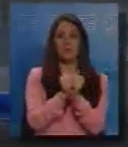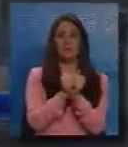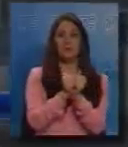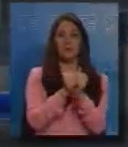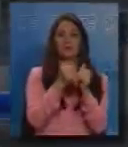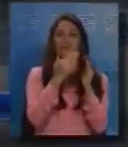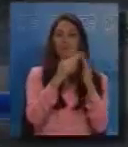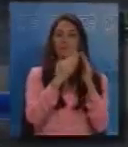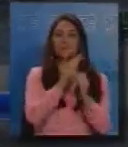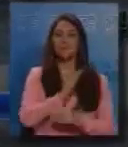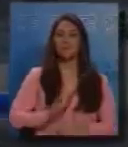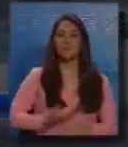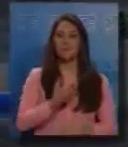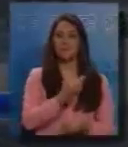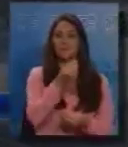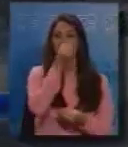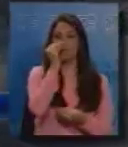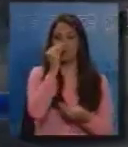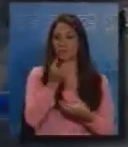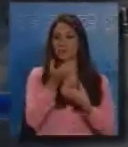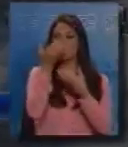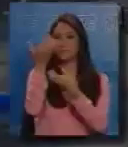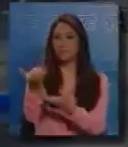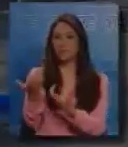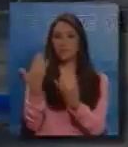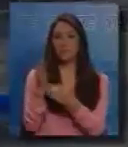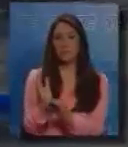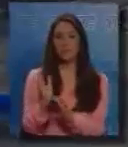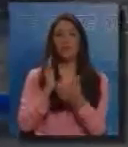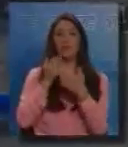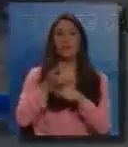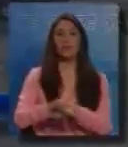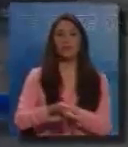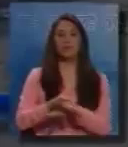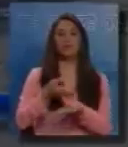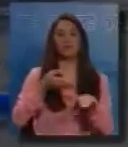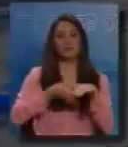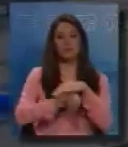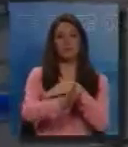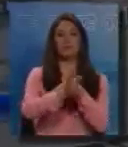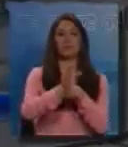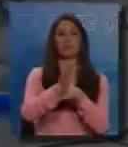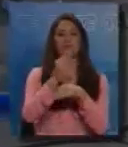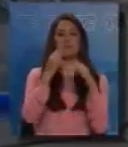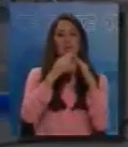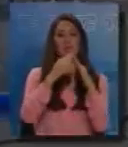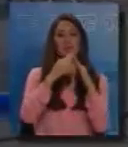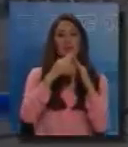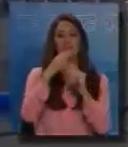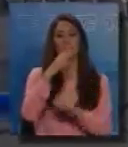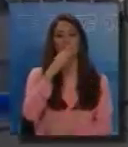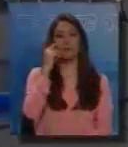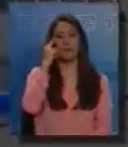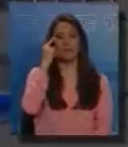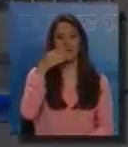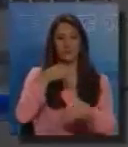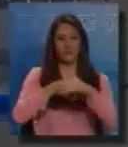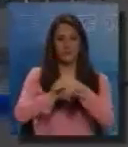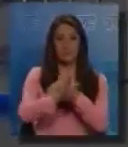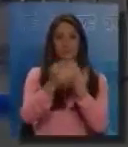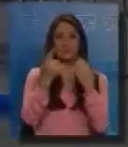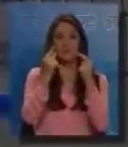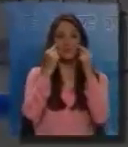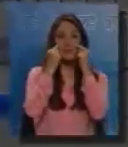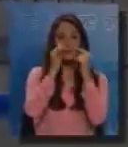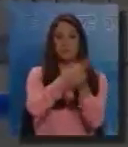de Carondelet. Luego de este evento, el jefe de Estado venezolano ingresará al Palacio de Gobierno, mientras que el presidente de Colombia, Juan Manuel